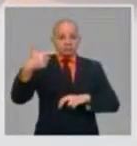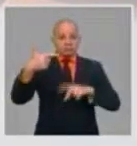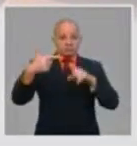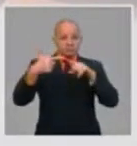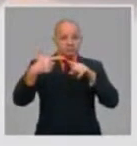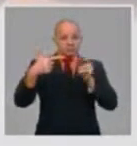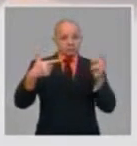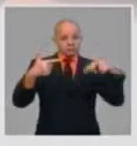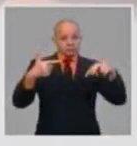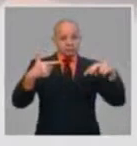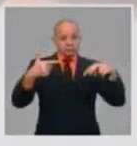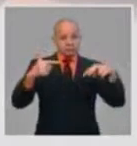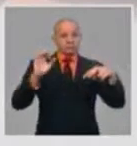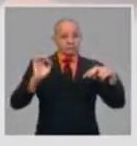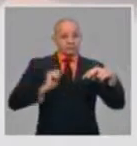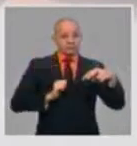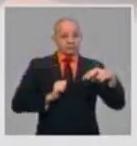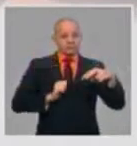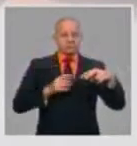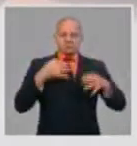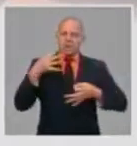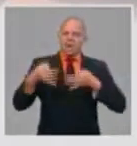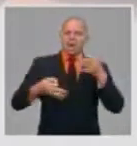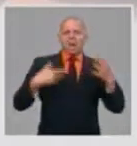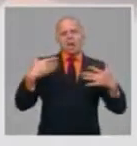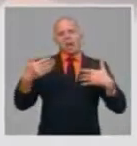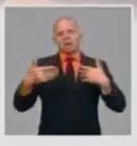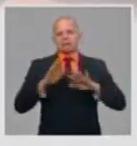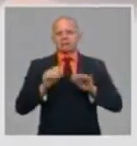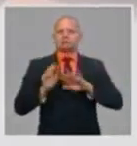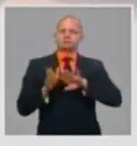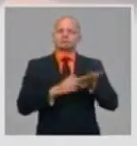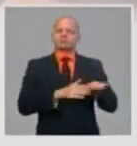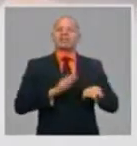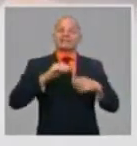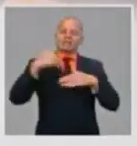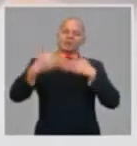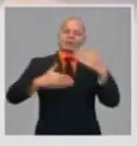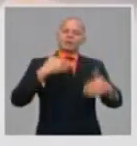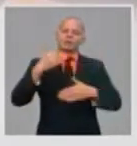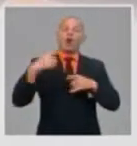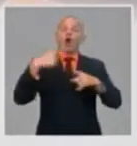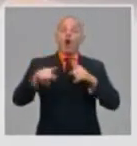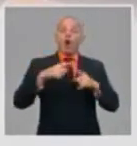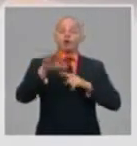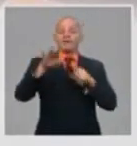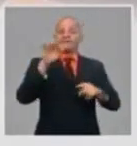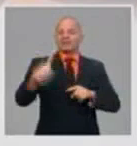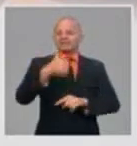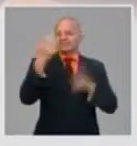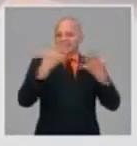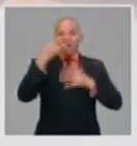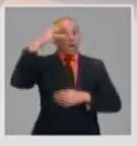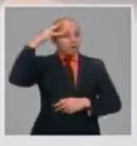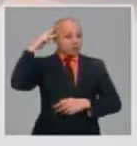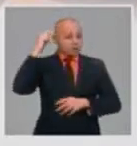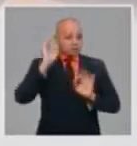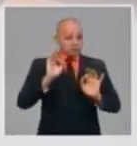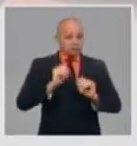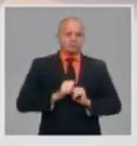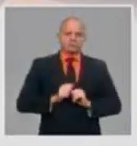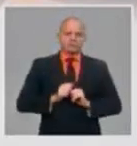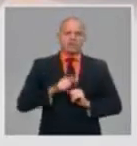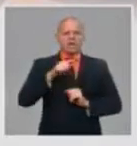oficina del vicepresidente. Después, cuando Clinton gana, fue el que creó un proyecto que se llamó